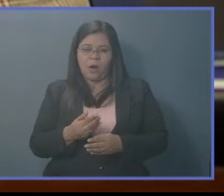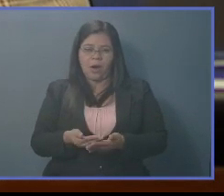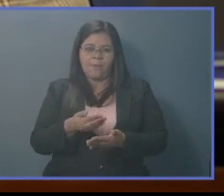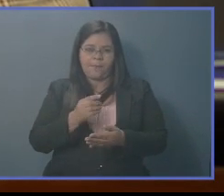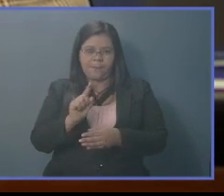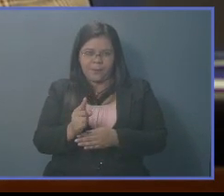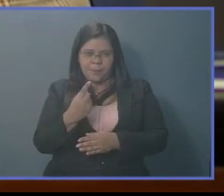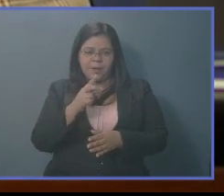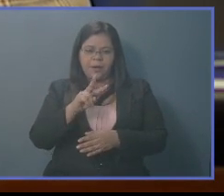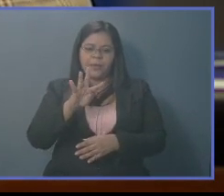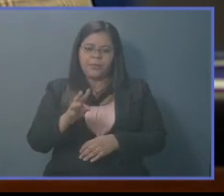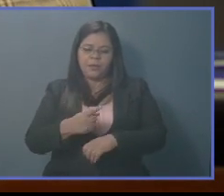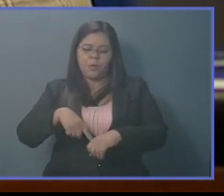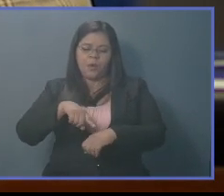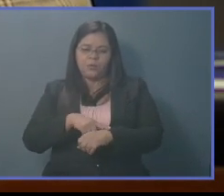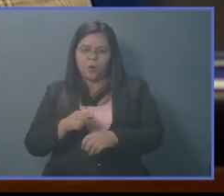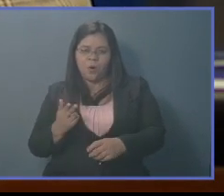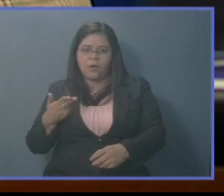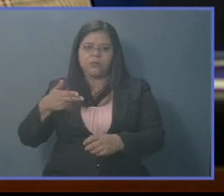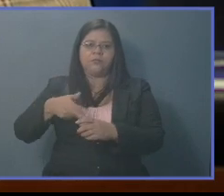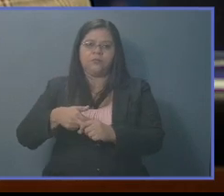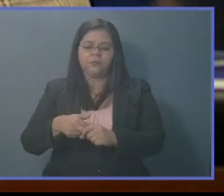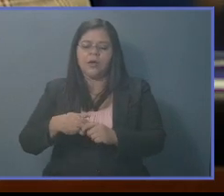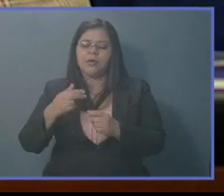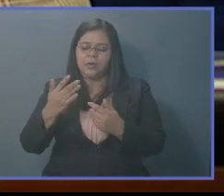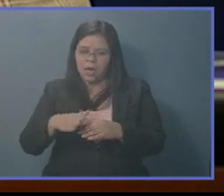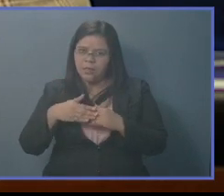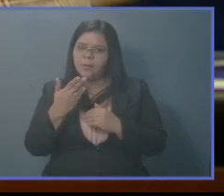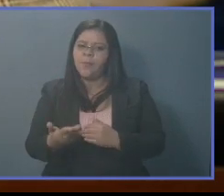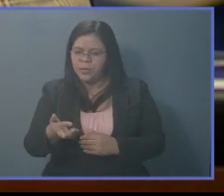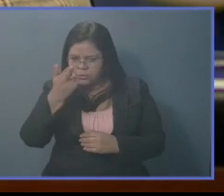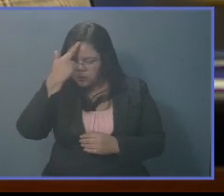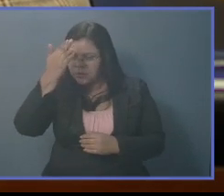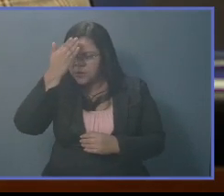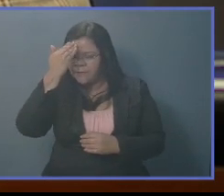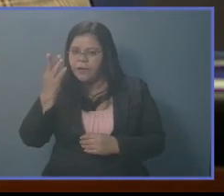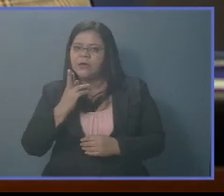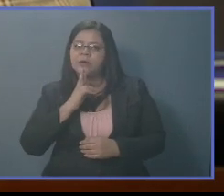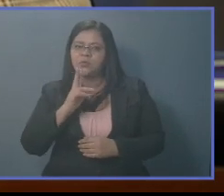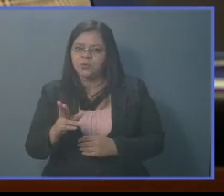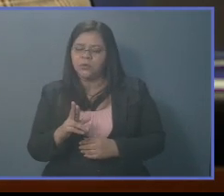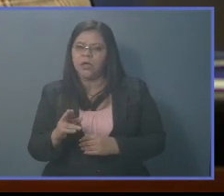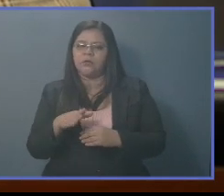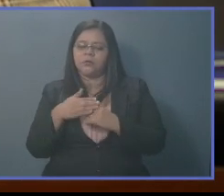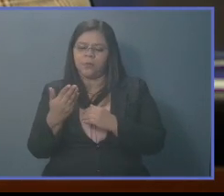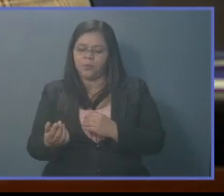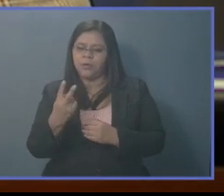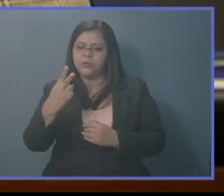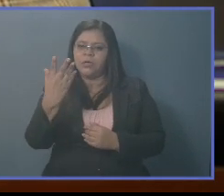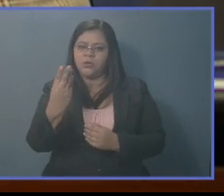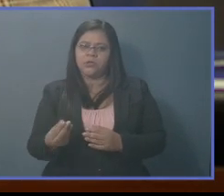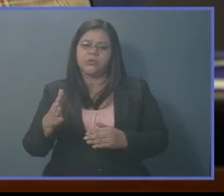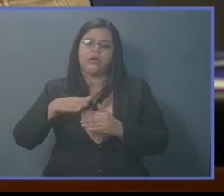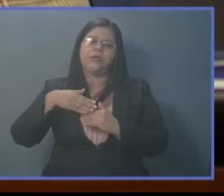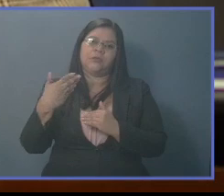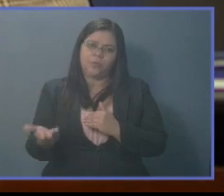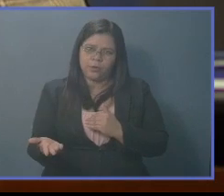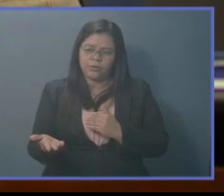horas siguientes a su ingreso y a saber los resultados de sus exámenes o pruebas a más tardante entre los 2 días posteriores a